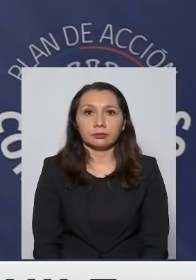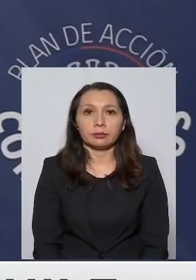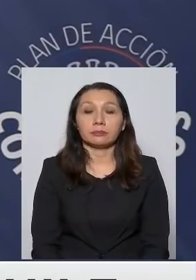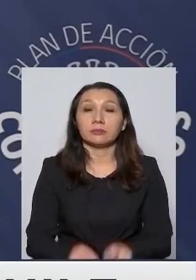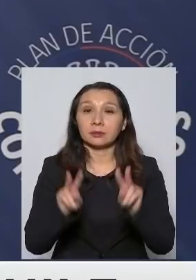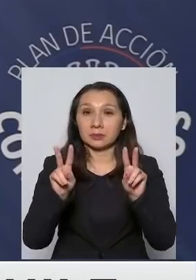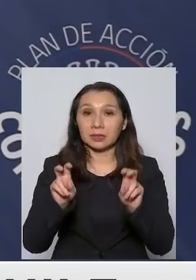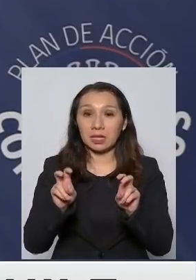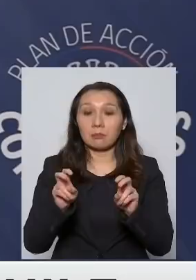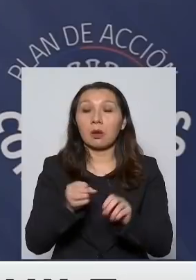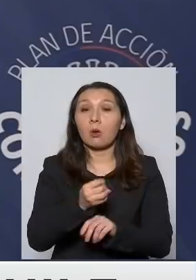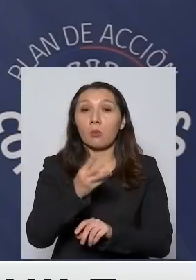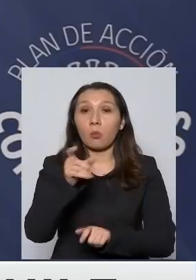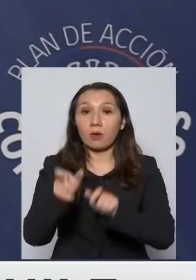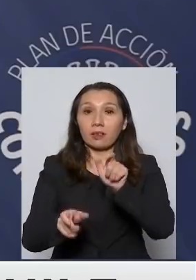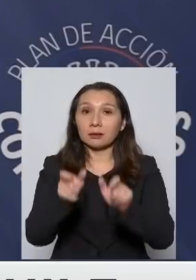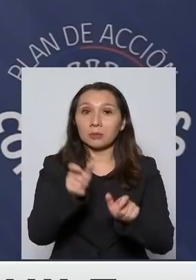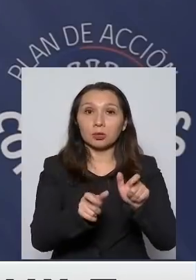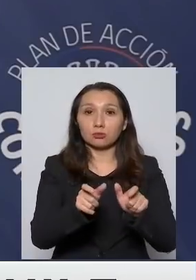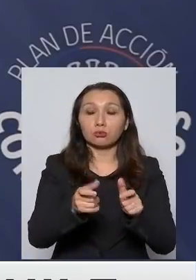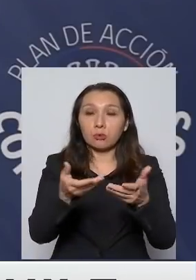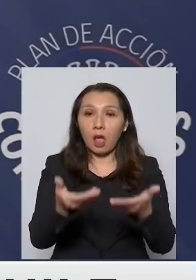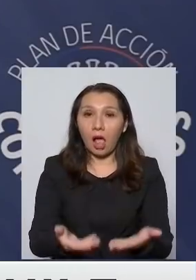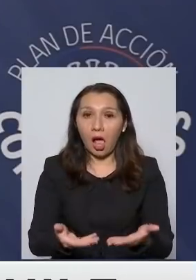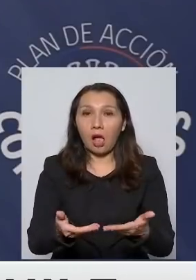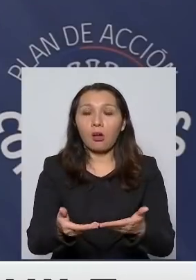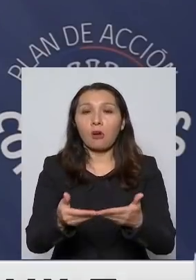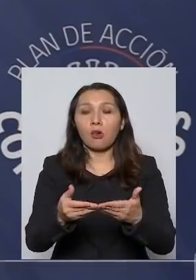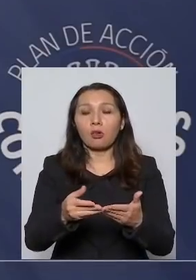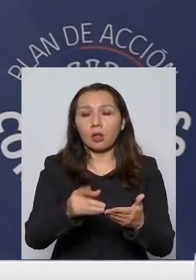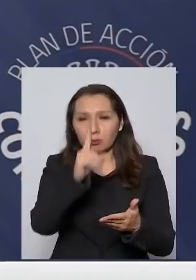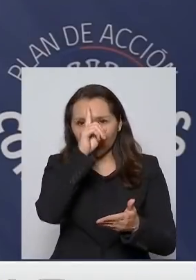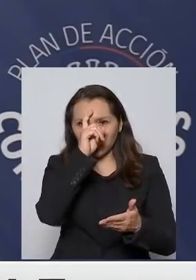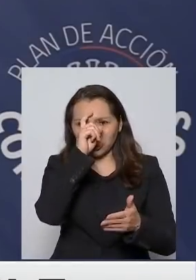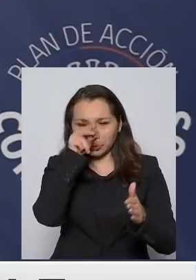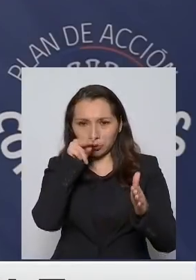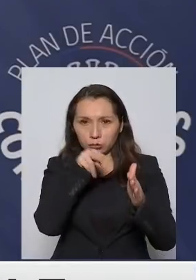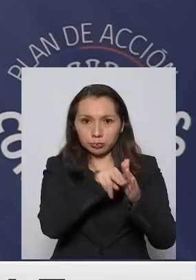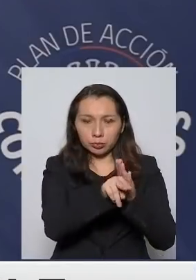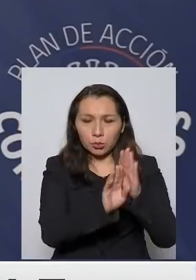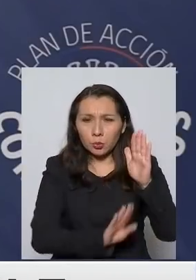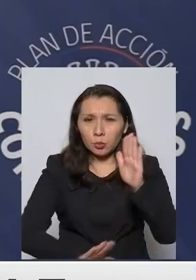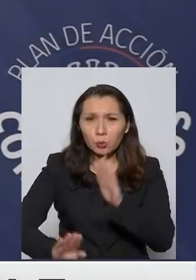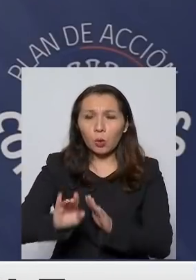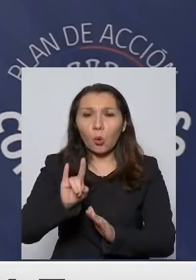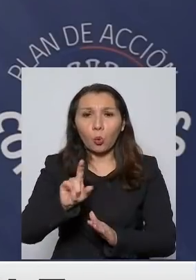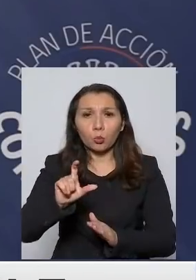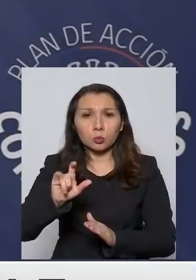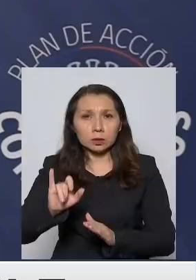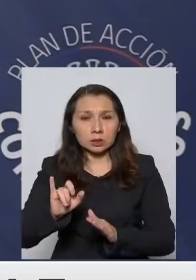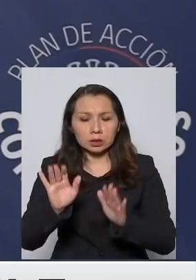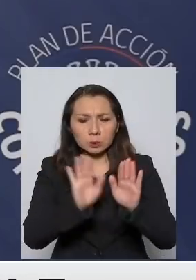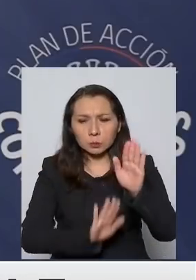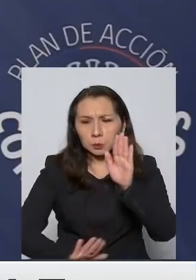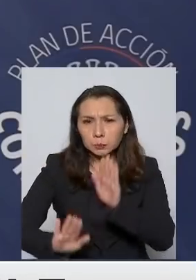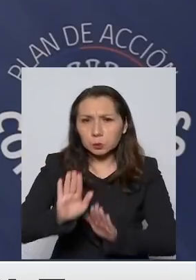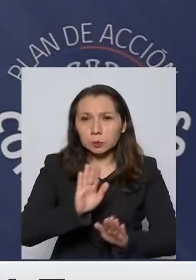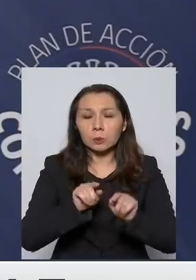En relación a la cantidad de pacientes que se encuentran en unidades de cuidados intensivos, al día